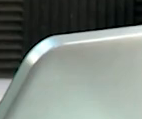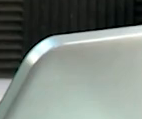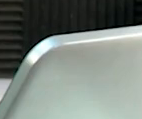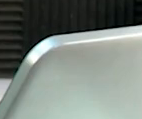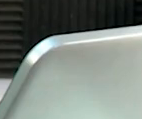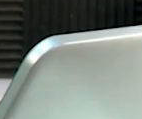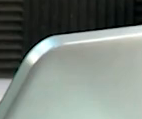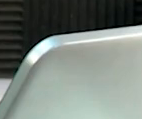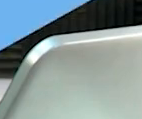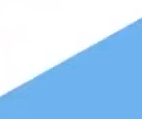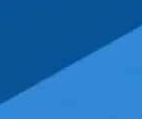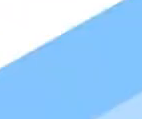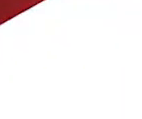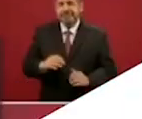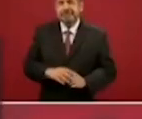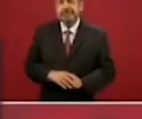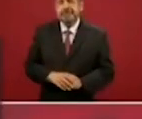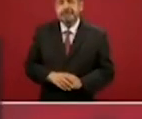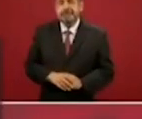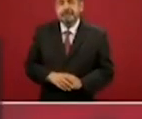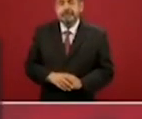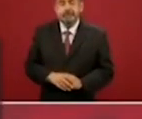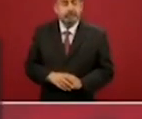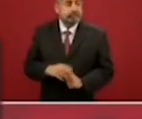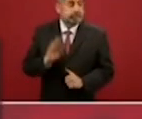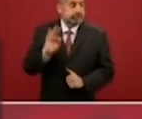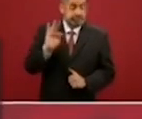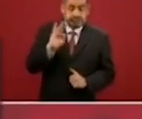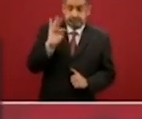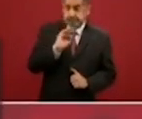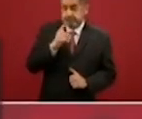mal. Porque si hace falta,